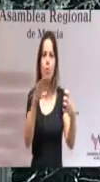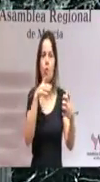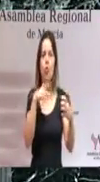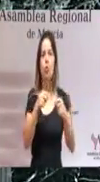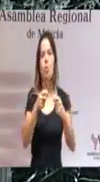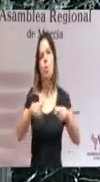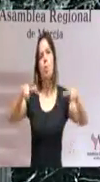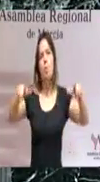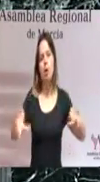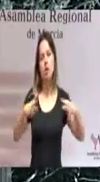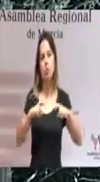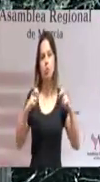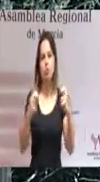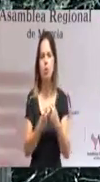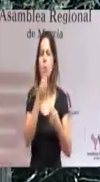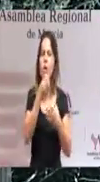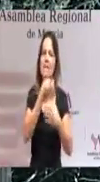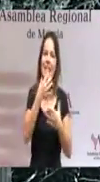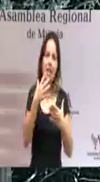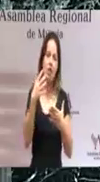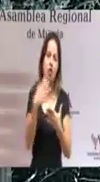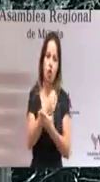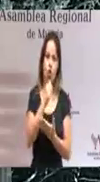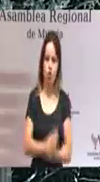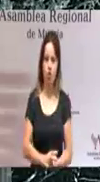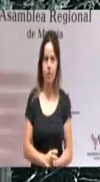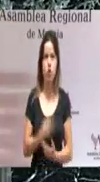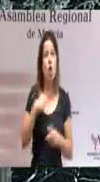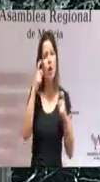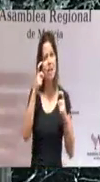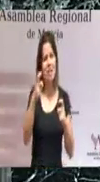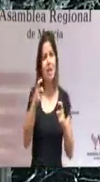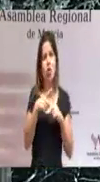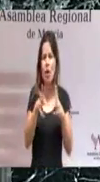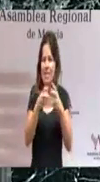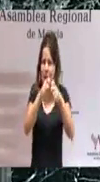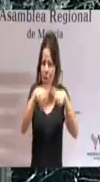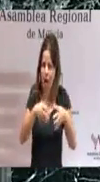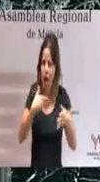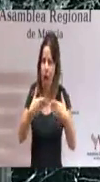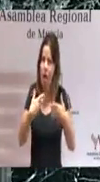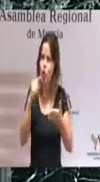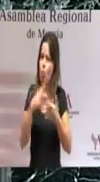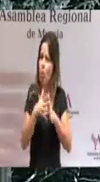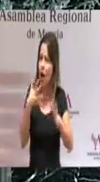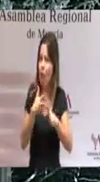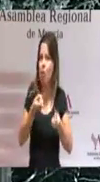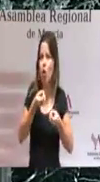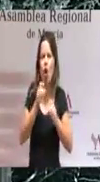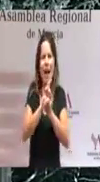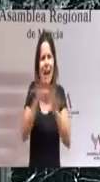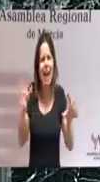de butacas. Buenas tardes de nuevo a todos. Voy a intentar ser esquemático, rápido,